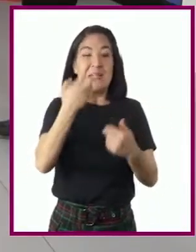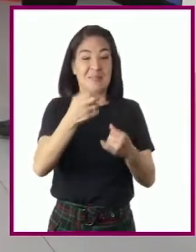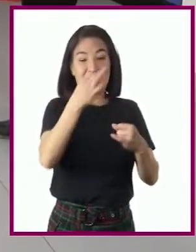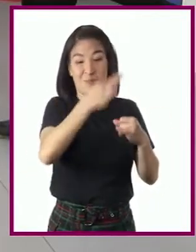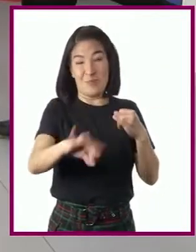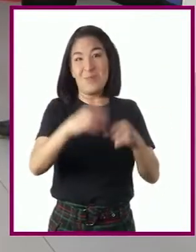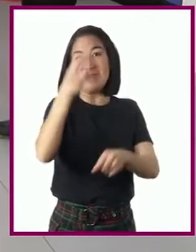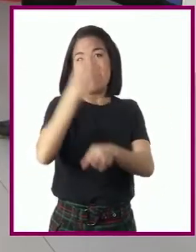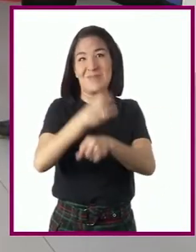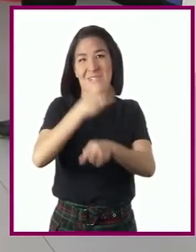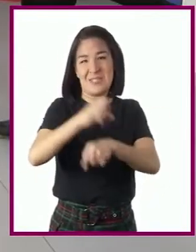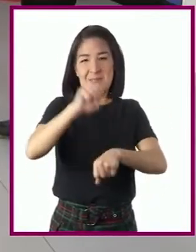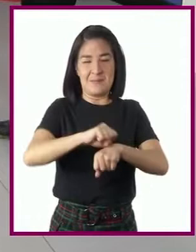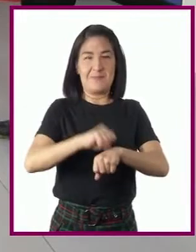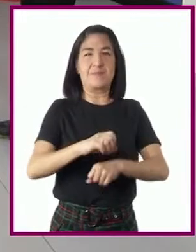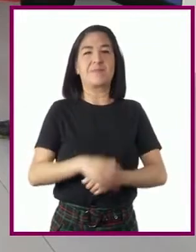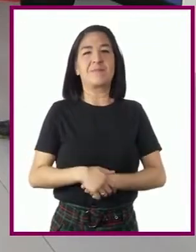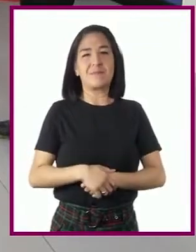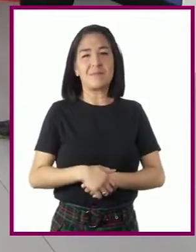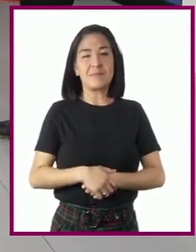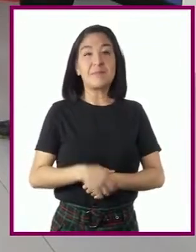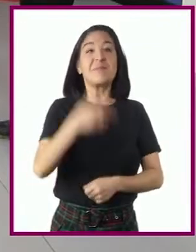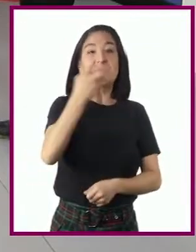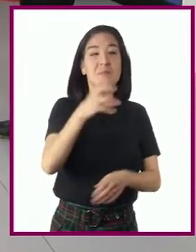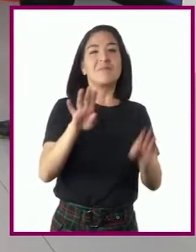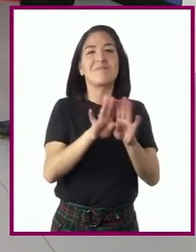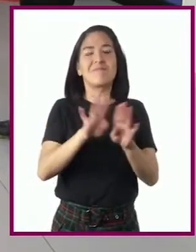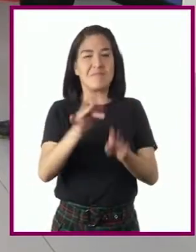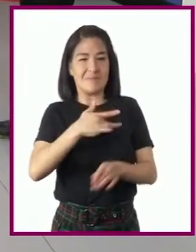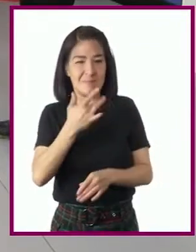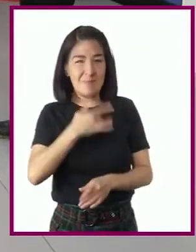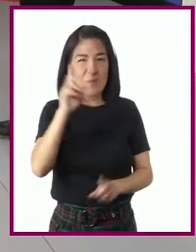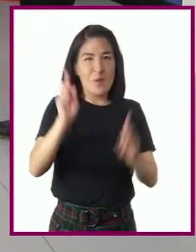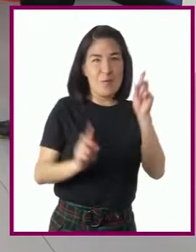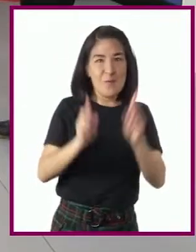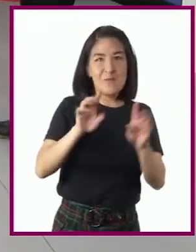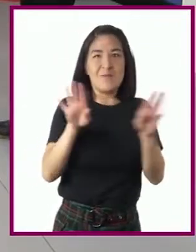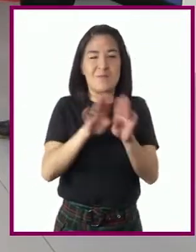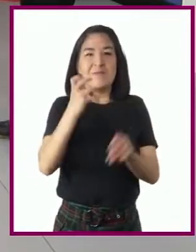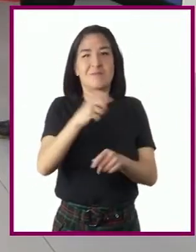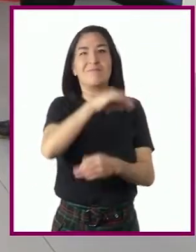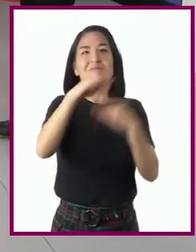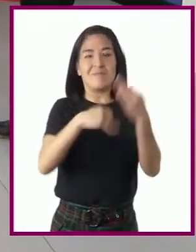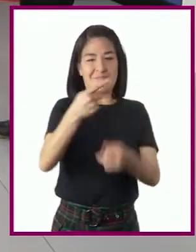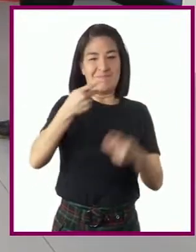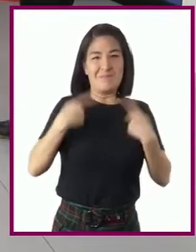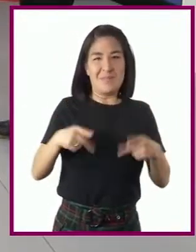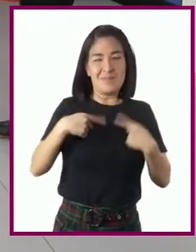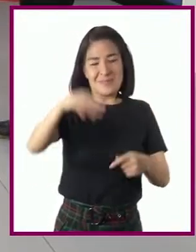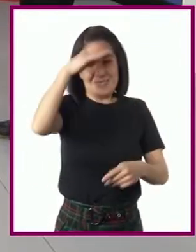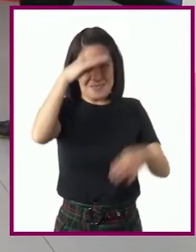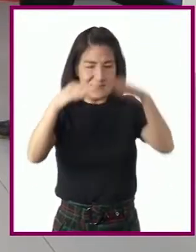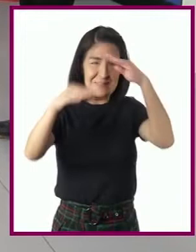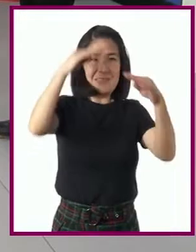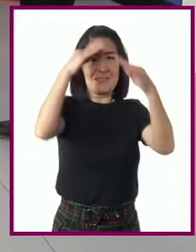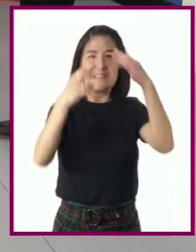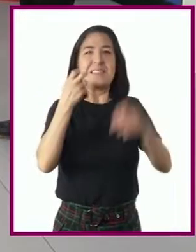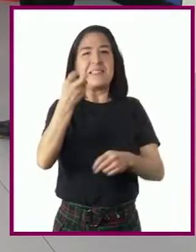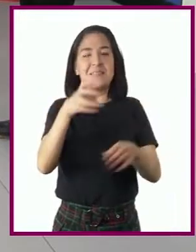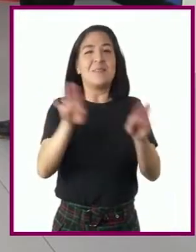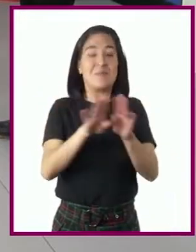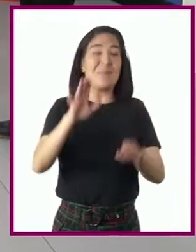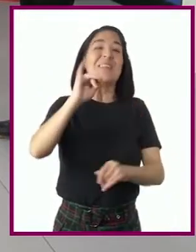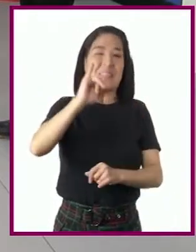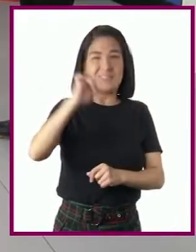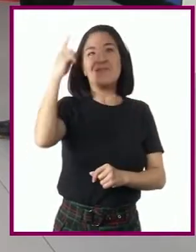La incertidumbre y la falta de socialización física afecta a todas las personas, pero de manera especial es complejo